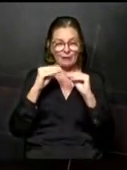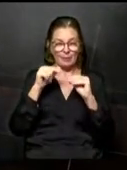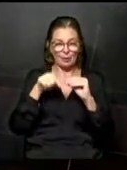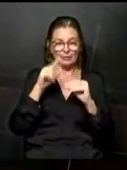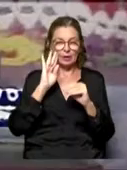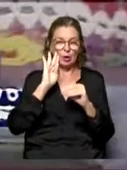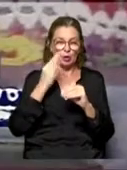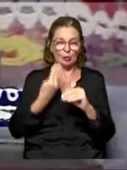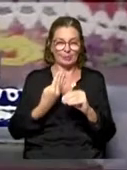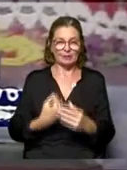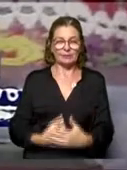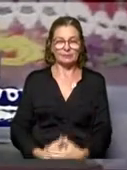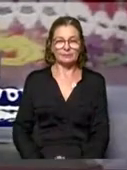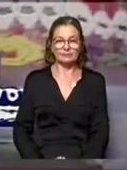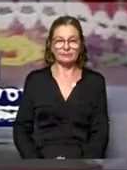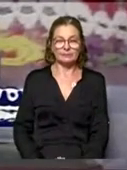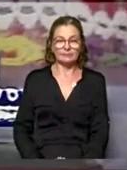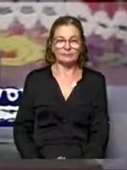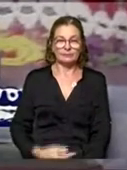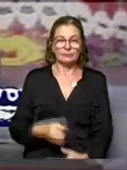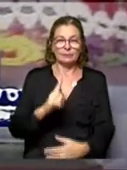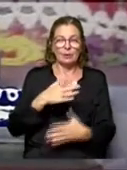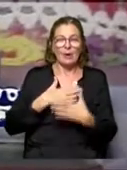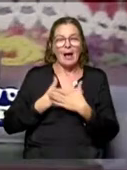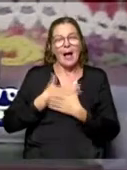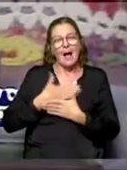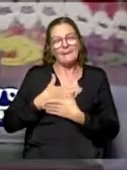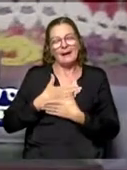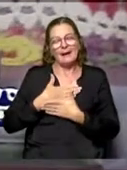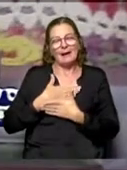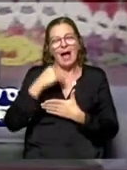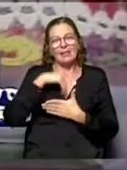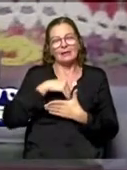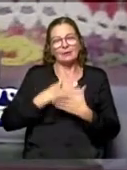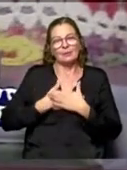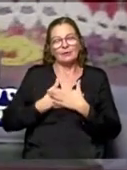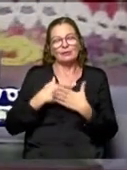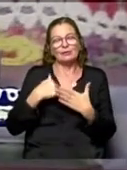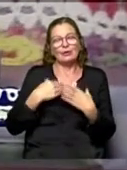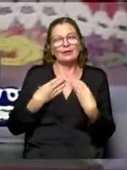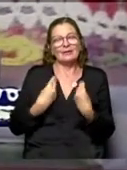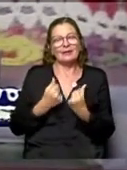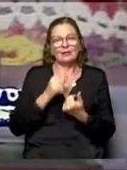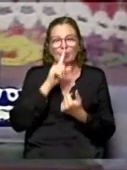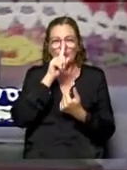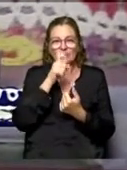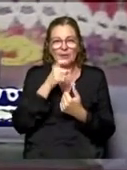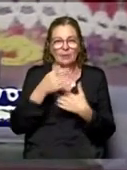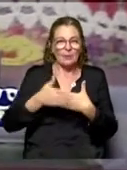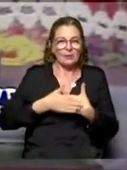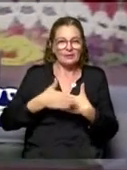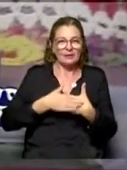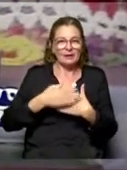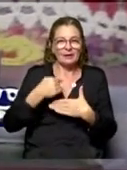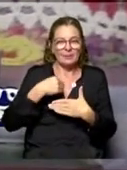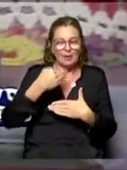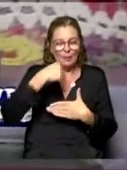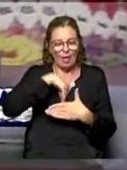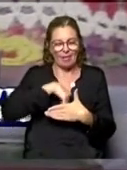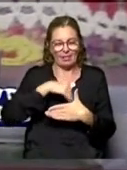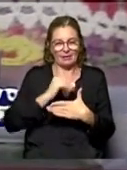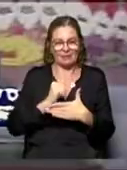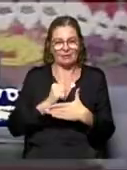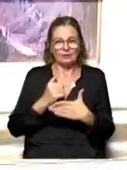reconocimiento. No, es una caricia al alma porque yo siento Montevideo muy, muy, muy cerca mío, muy adentro.